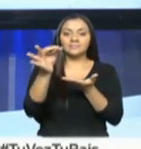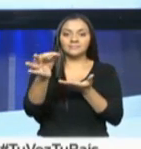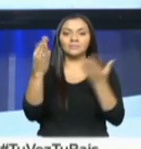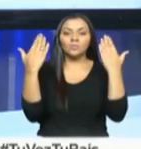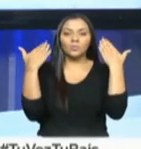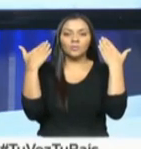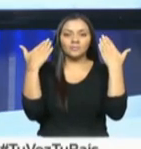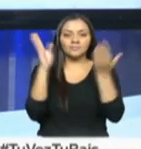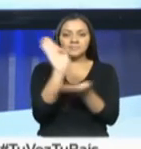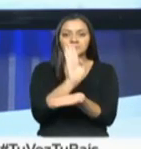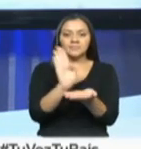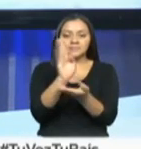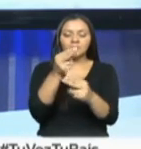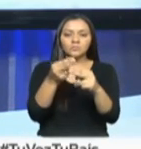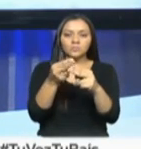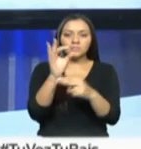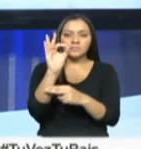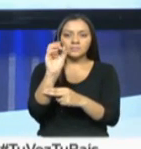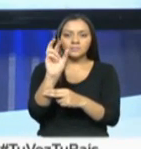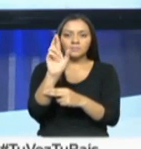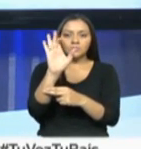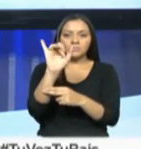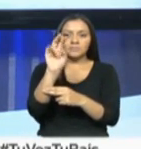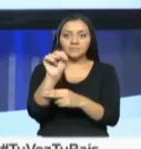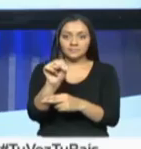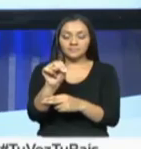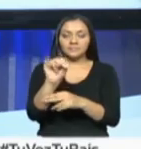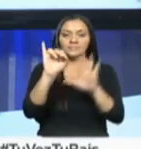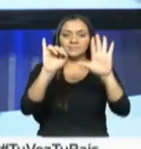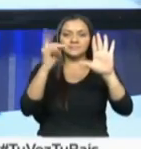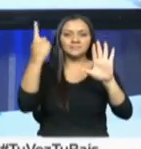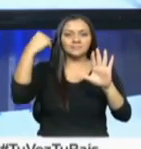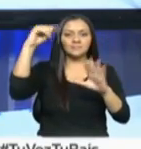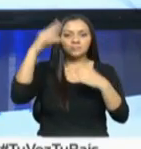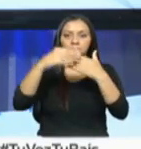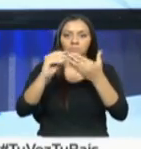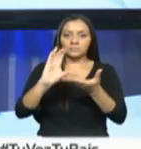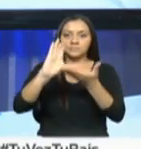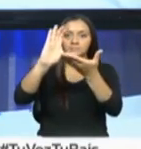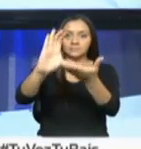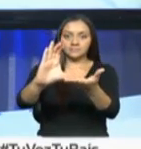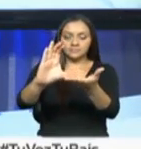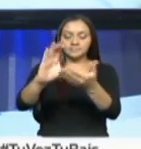Guayaquil. Esta obra alcanza una inversión de más de 6 millones de dólares.